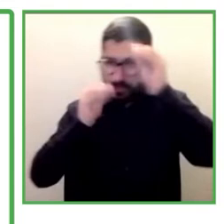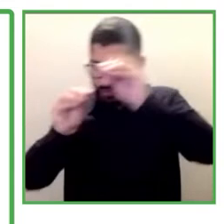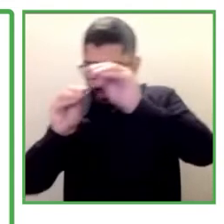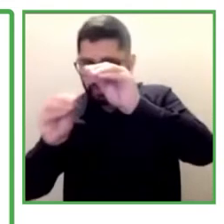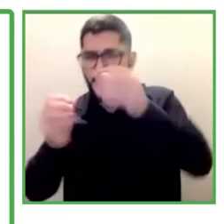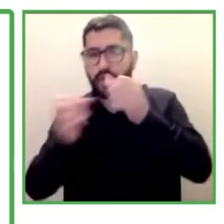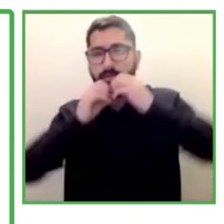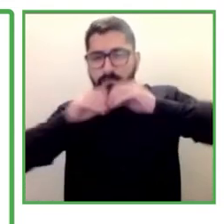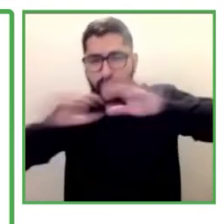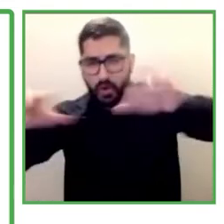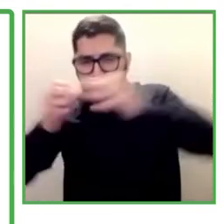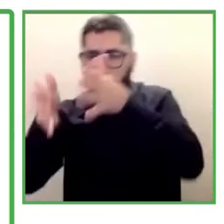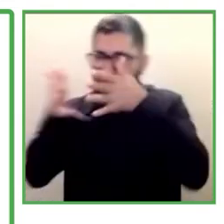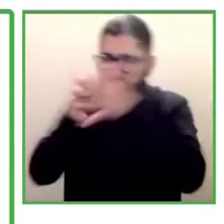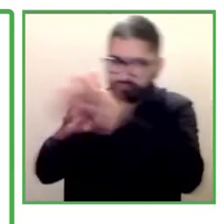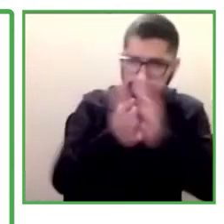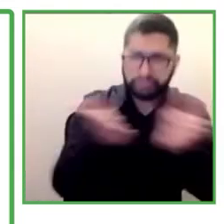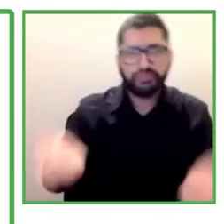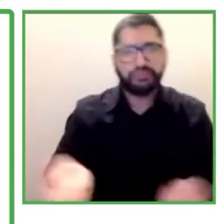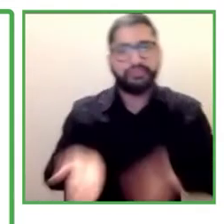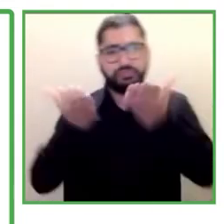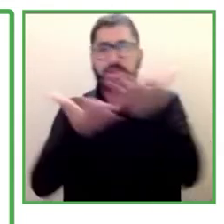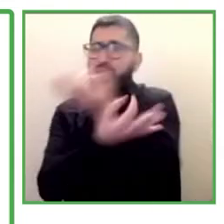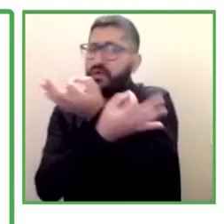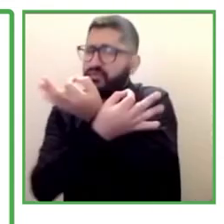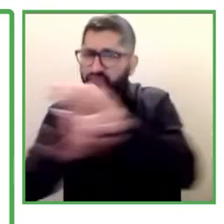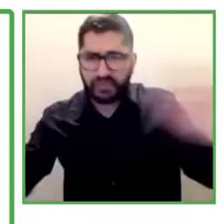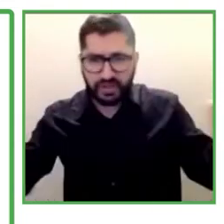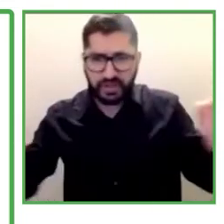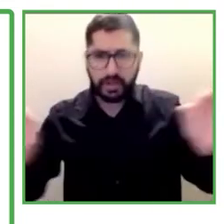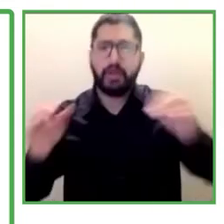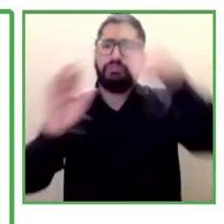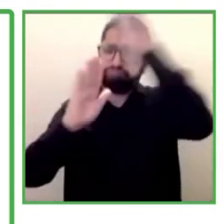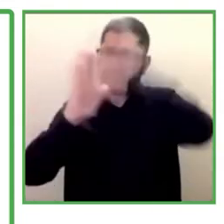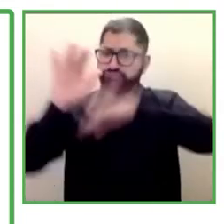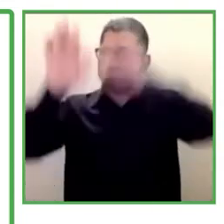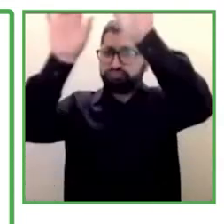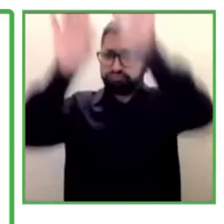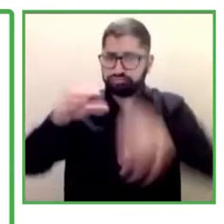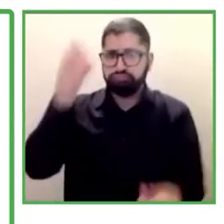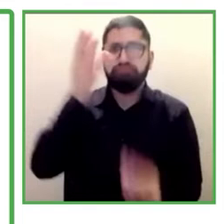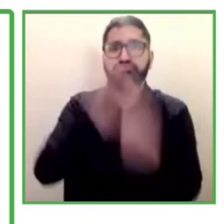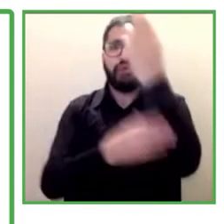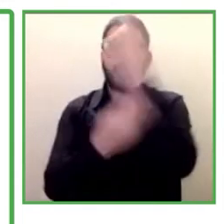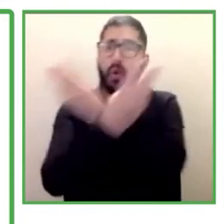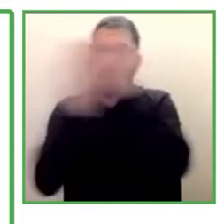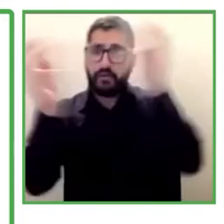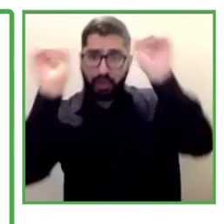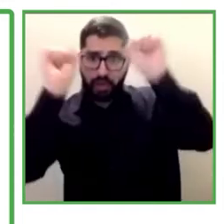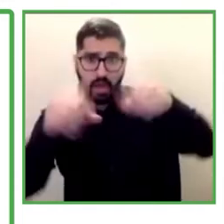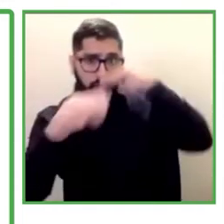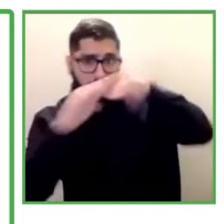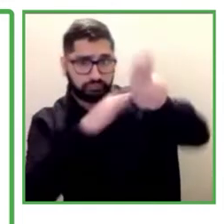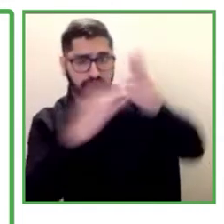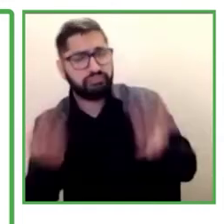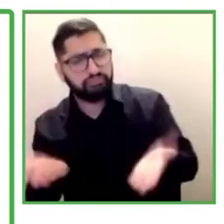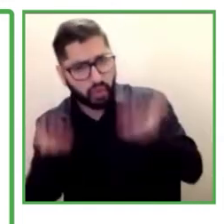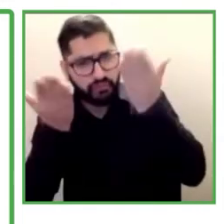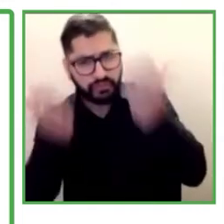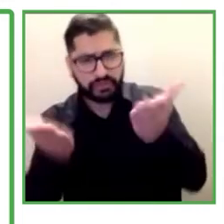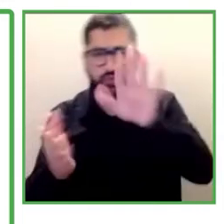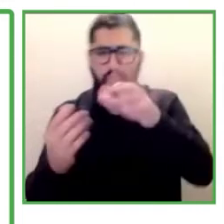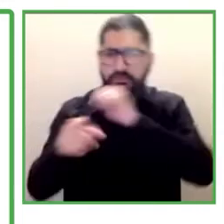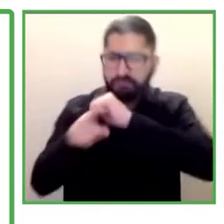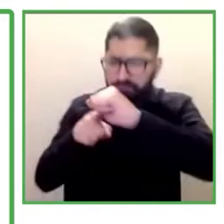de manera gratuita y online. También ofrecemos esos ejercicios y esos ejemplos de examen. Esto